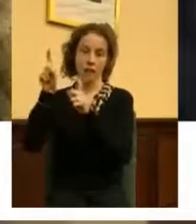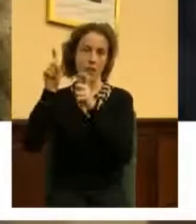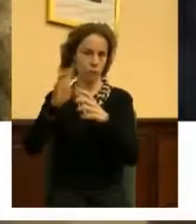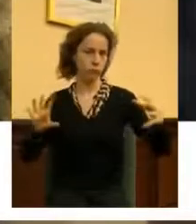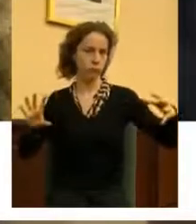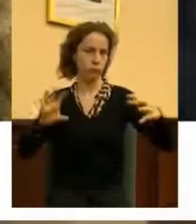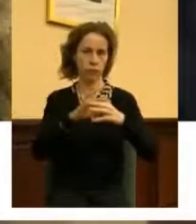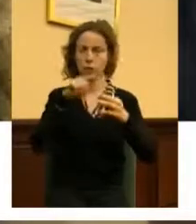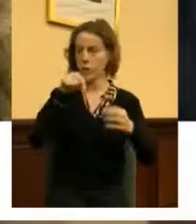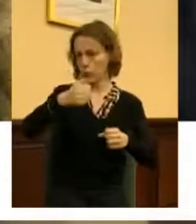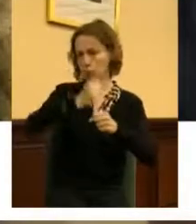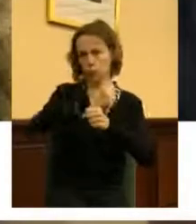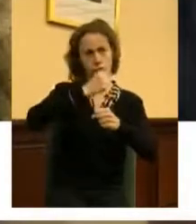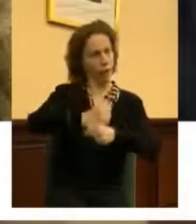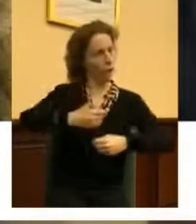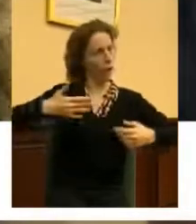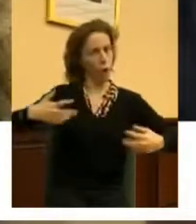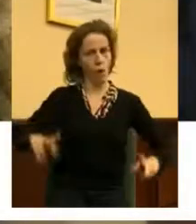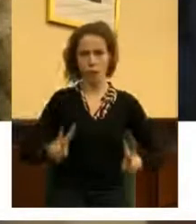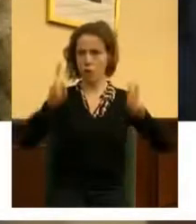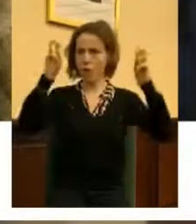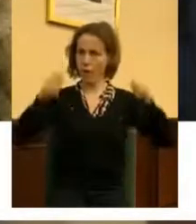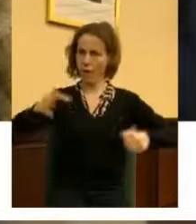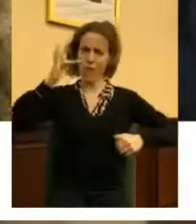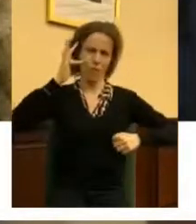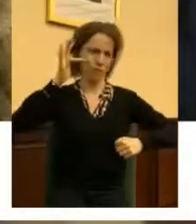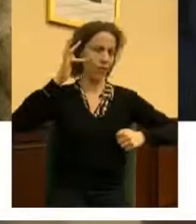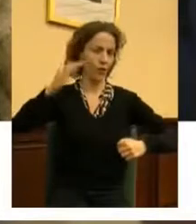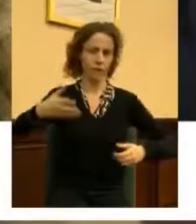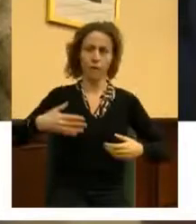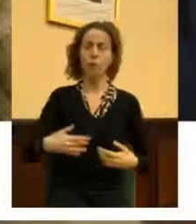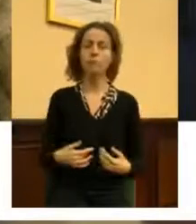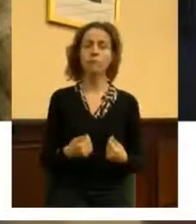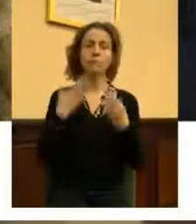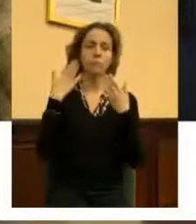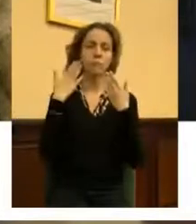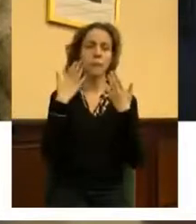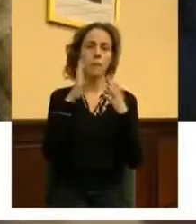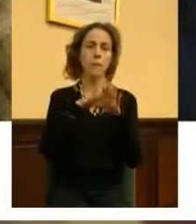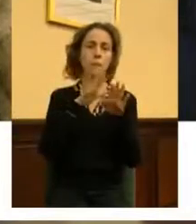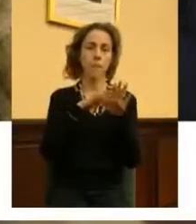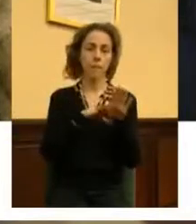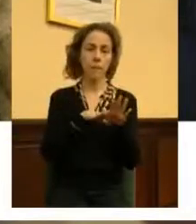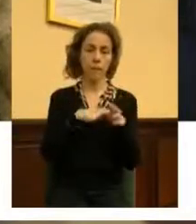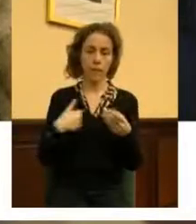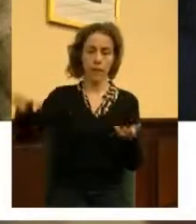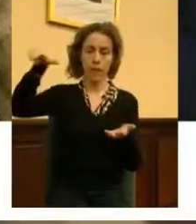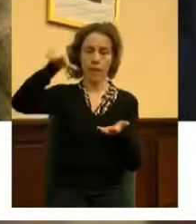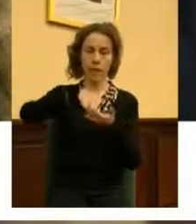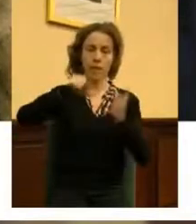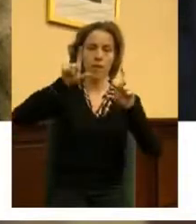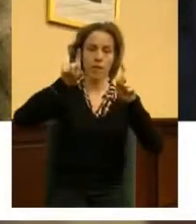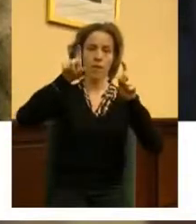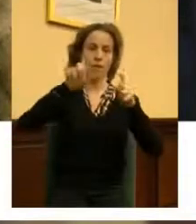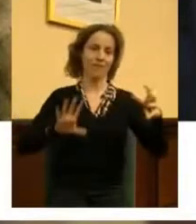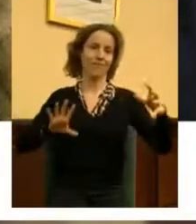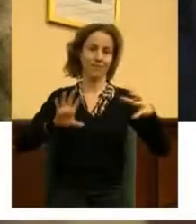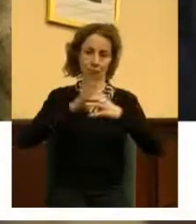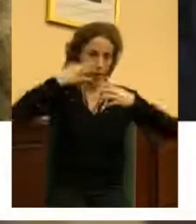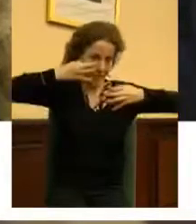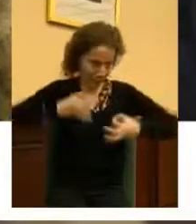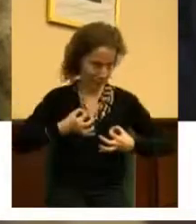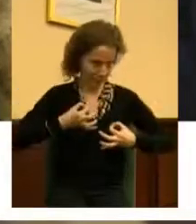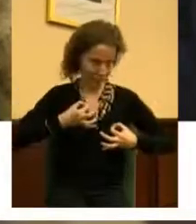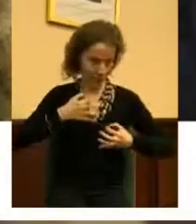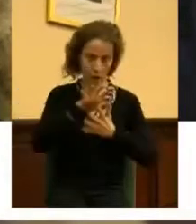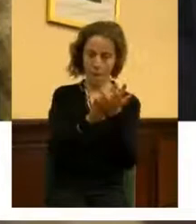gran trabajo innovador y muy positivo para ser una ciudad educadora de verdad y no